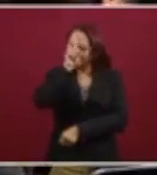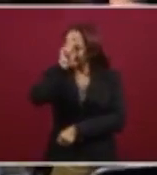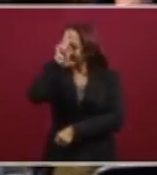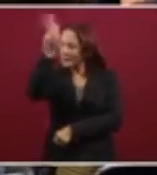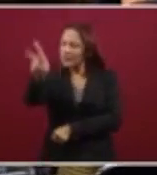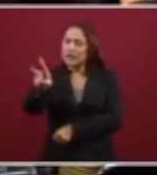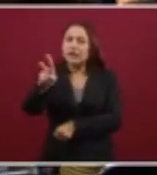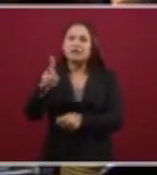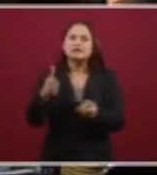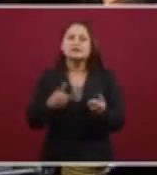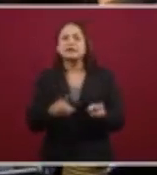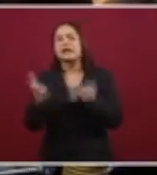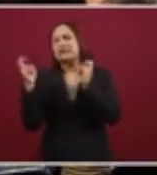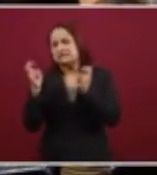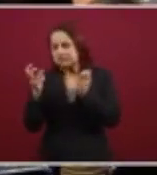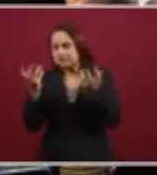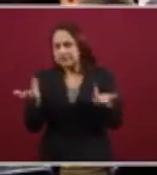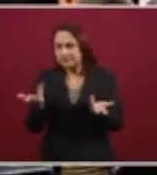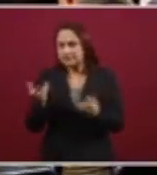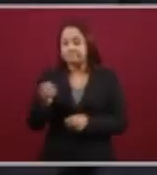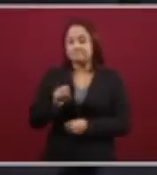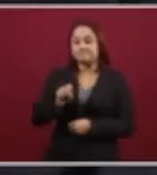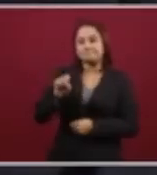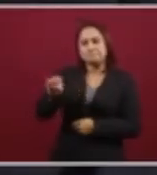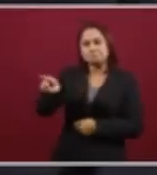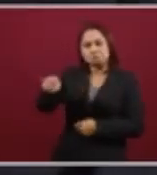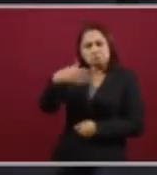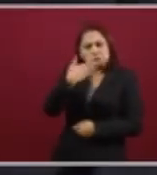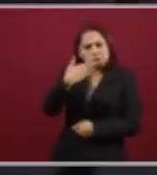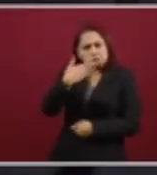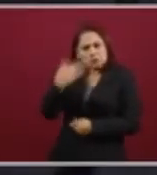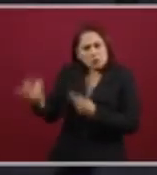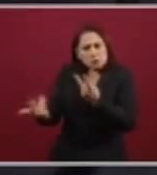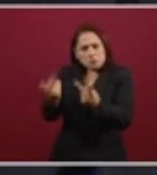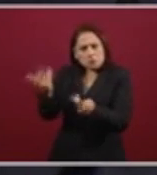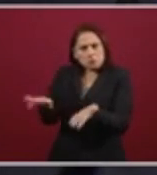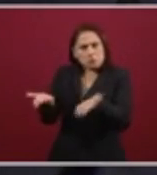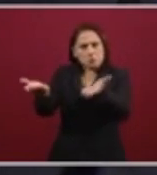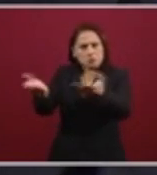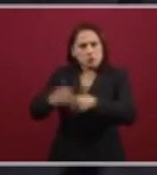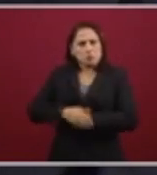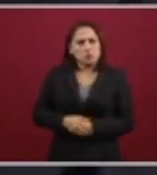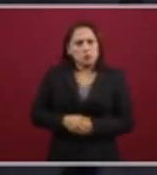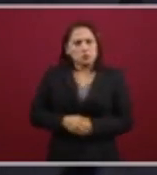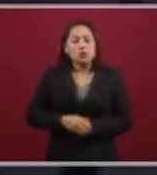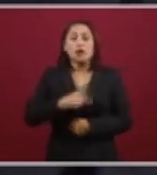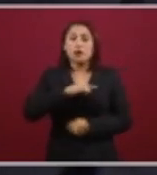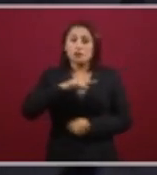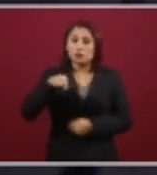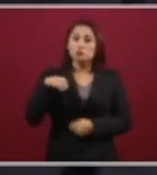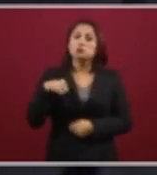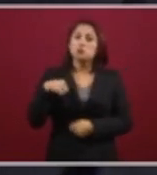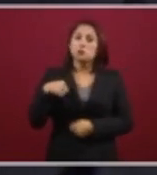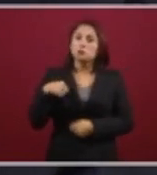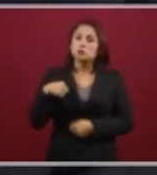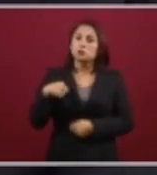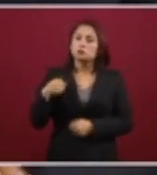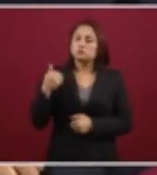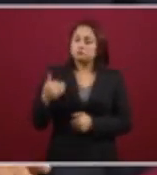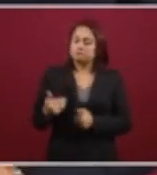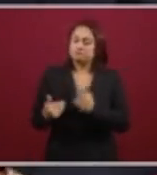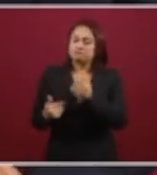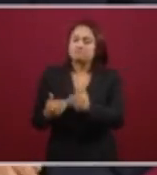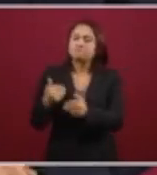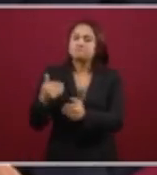así es. O sea, vamos avanzando mucho en el combate a la